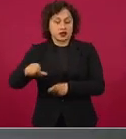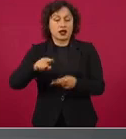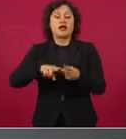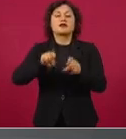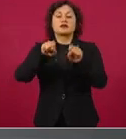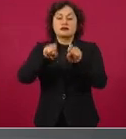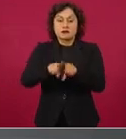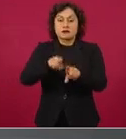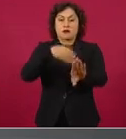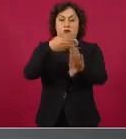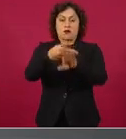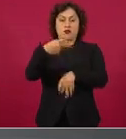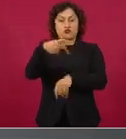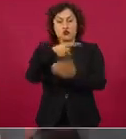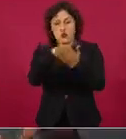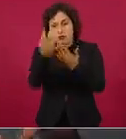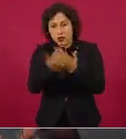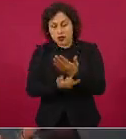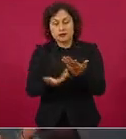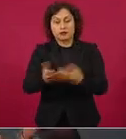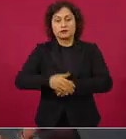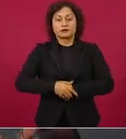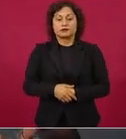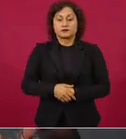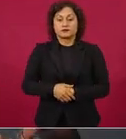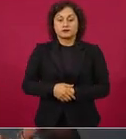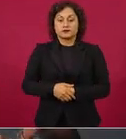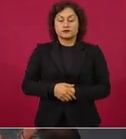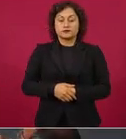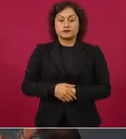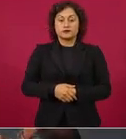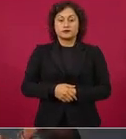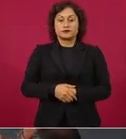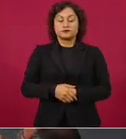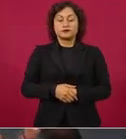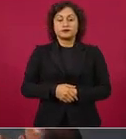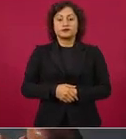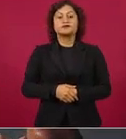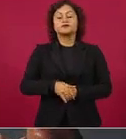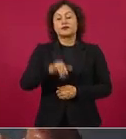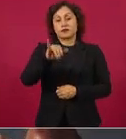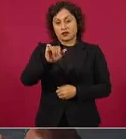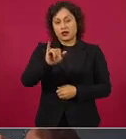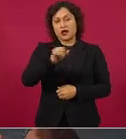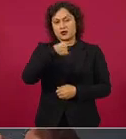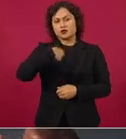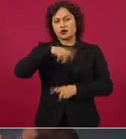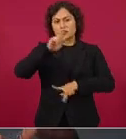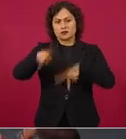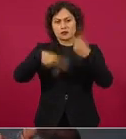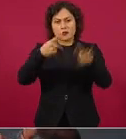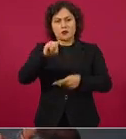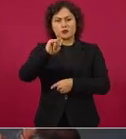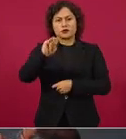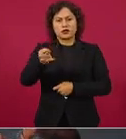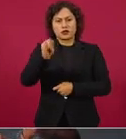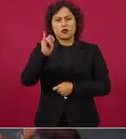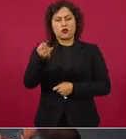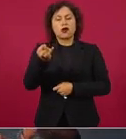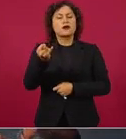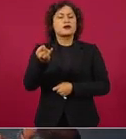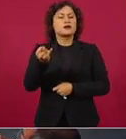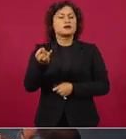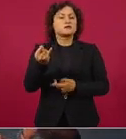usted encabeza. Sí, sí, vamos ahora a Tijuana y vamos